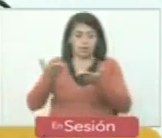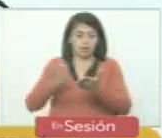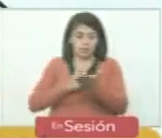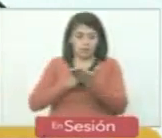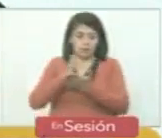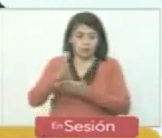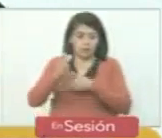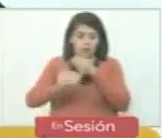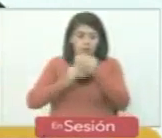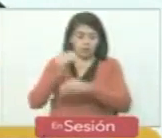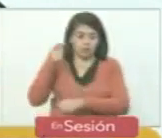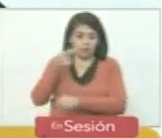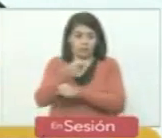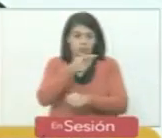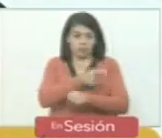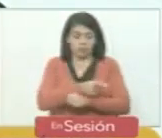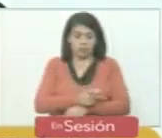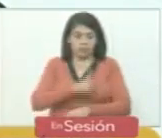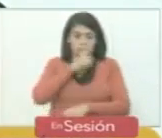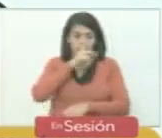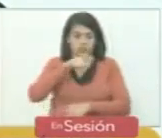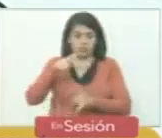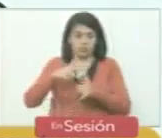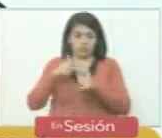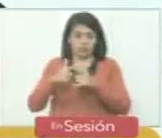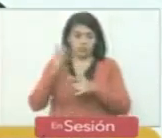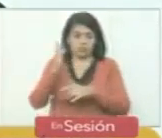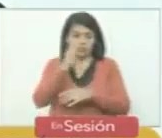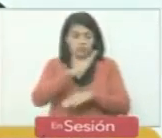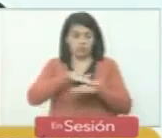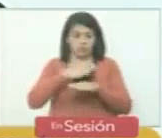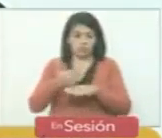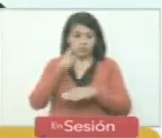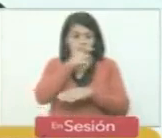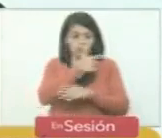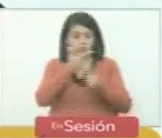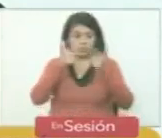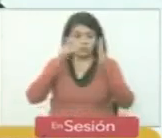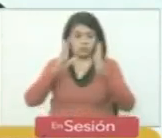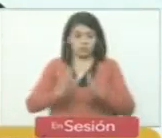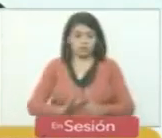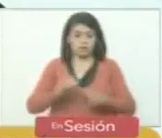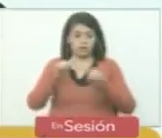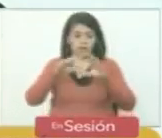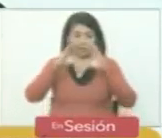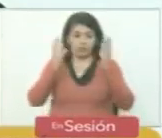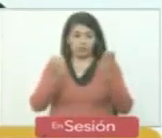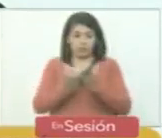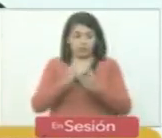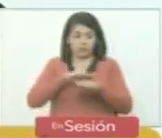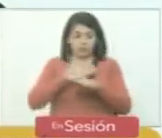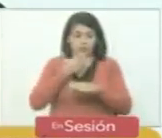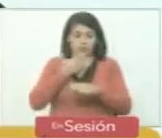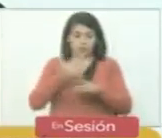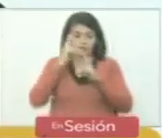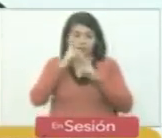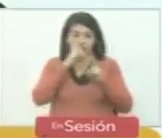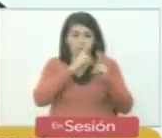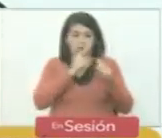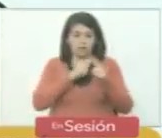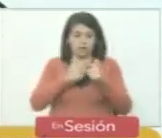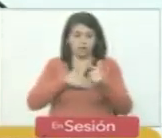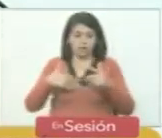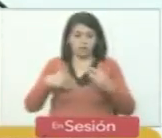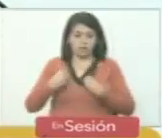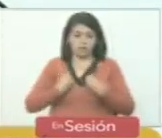seguir imponiendo criminales y genocidas sanciones a pueblos libres de este mundo que solo pedimos respeto y que